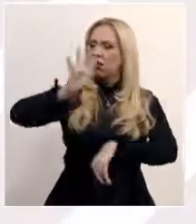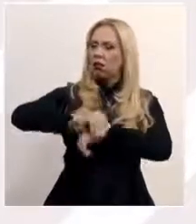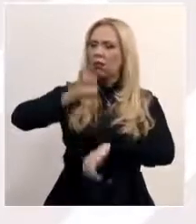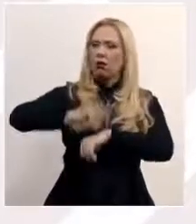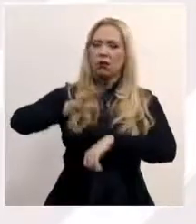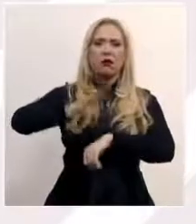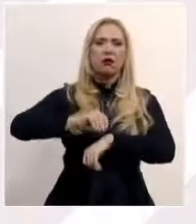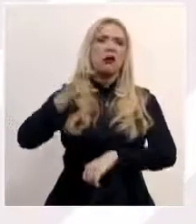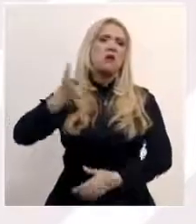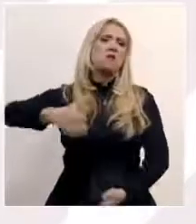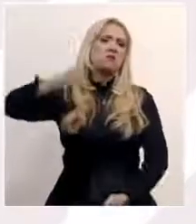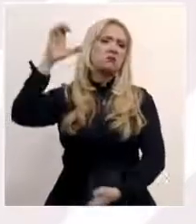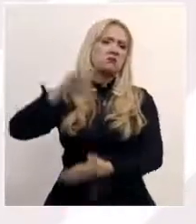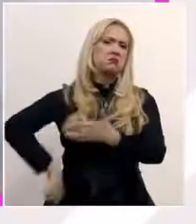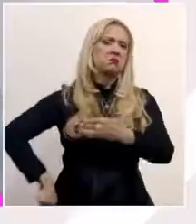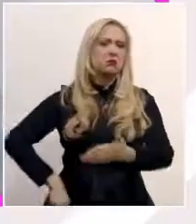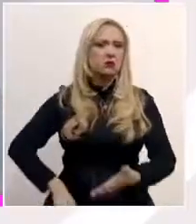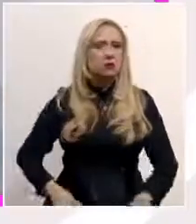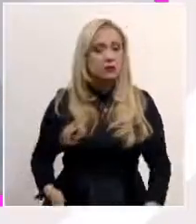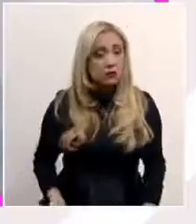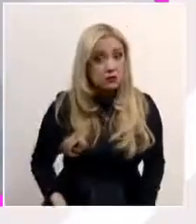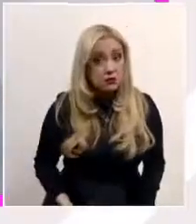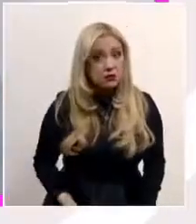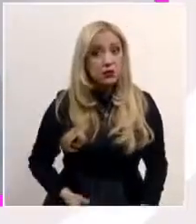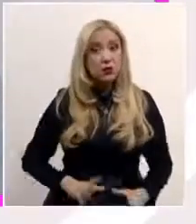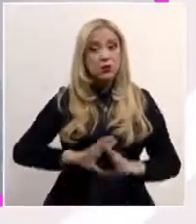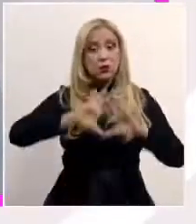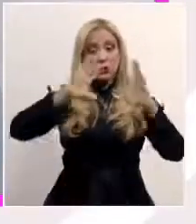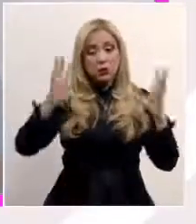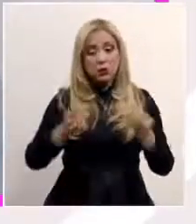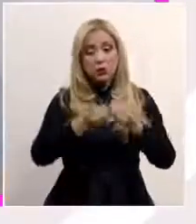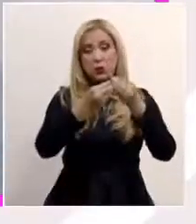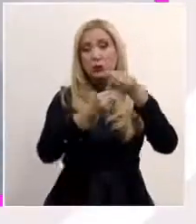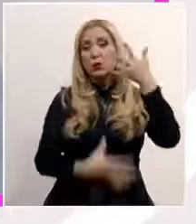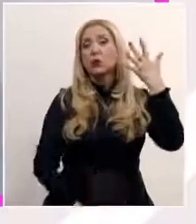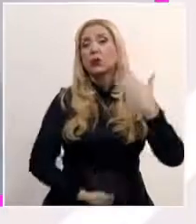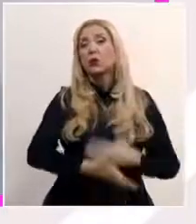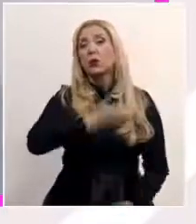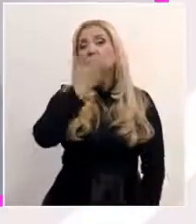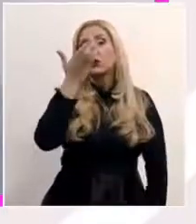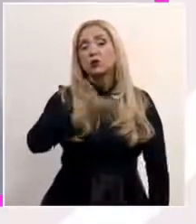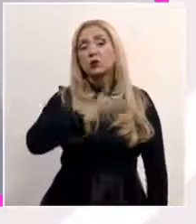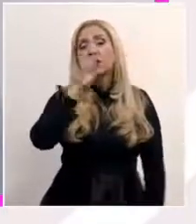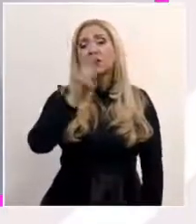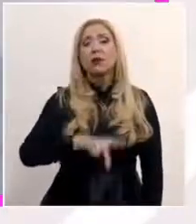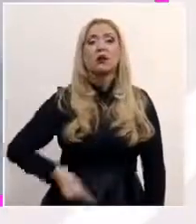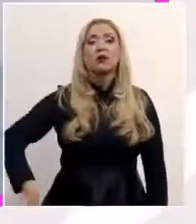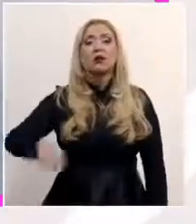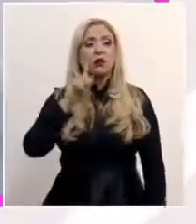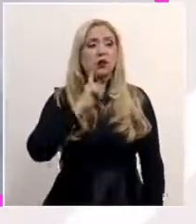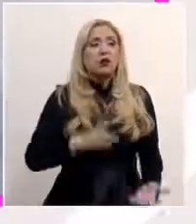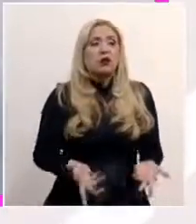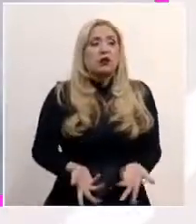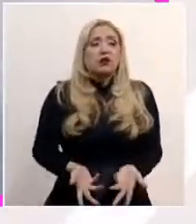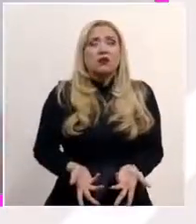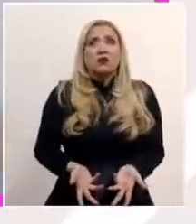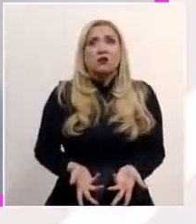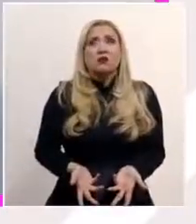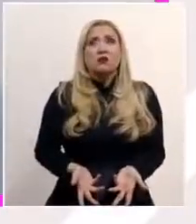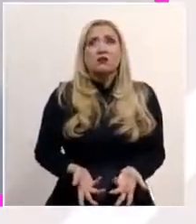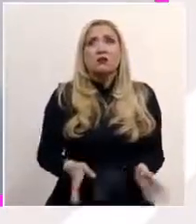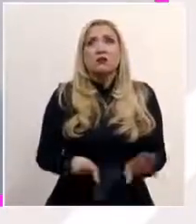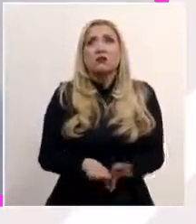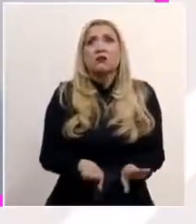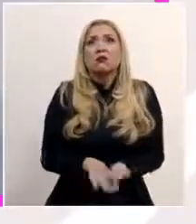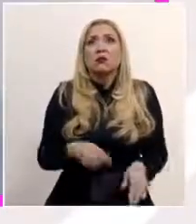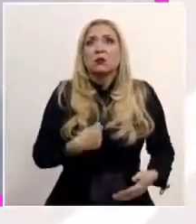las descuentan, etcétera, ¿no? Todo esto es una serie de prácticas que están vulnerando al embarazo y a la maternidad, porque como tú ya